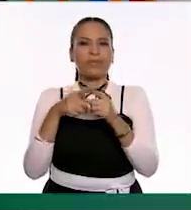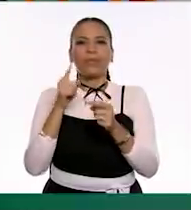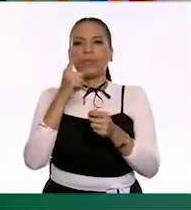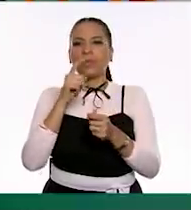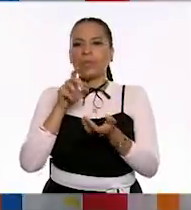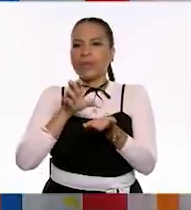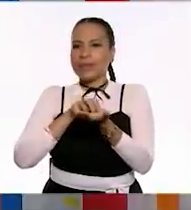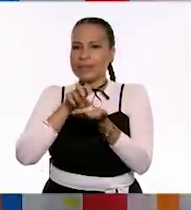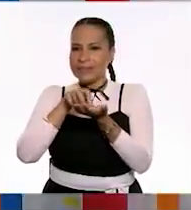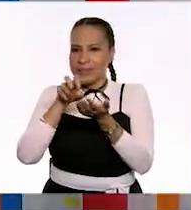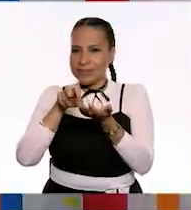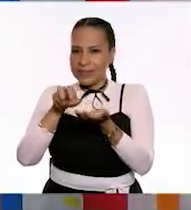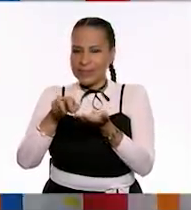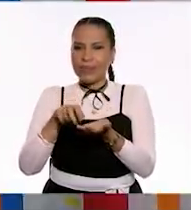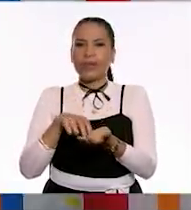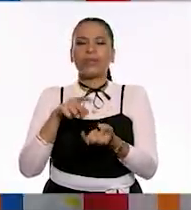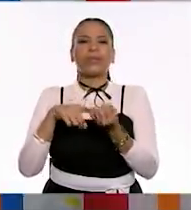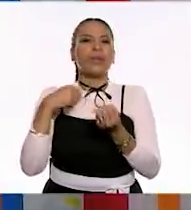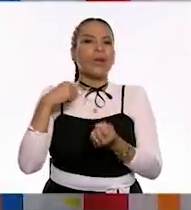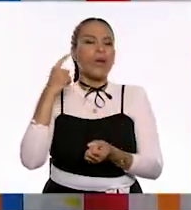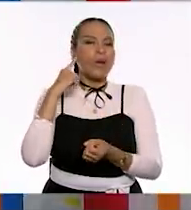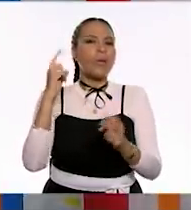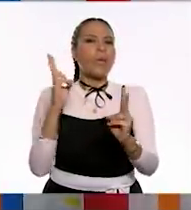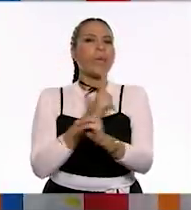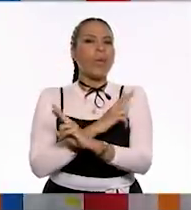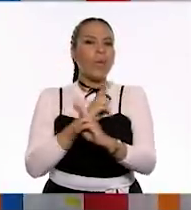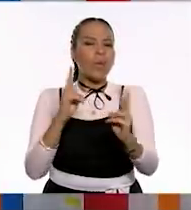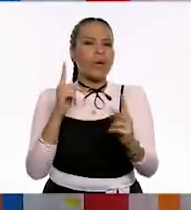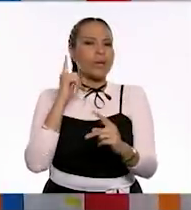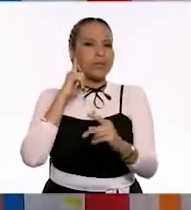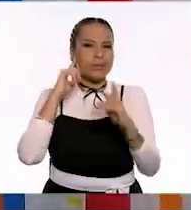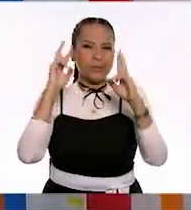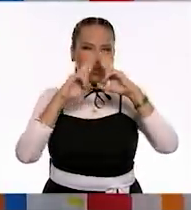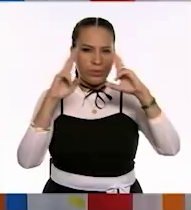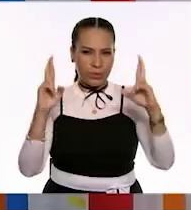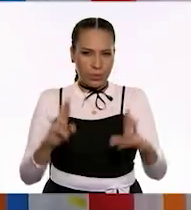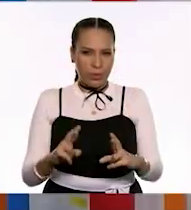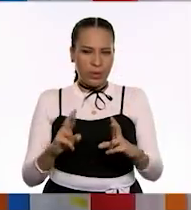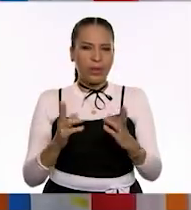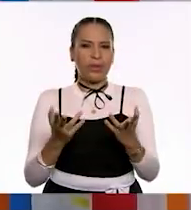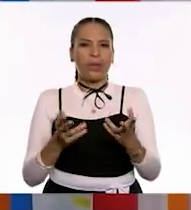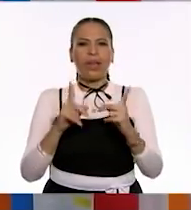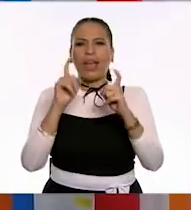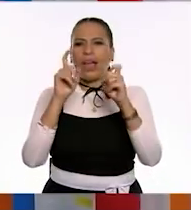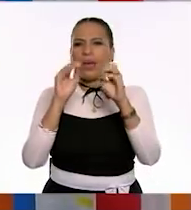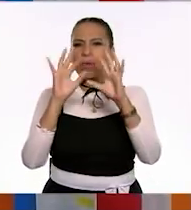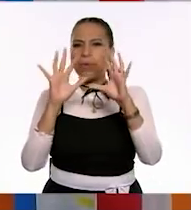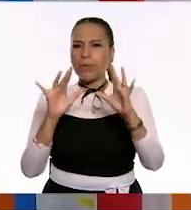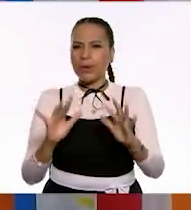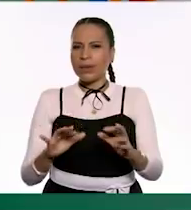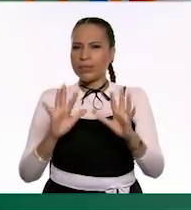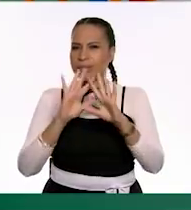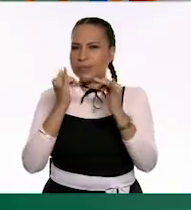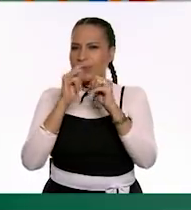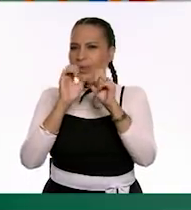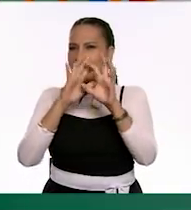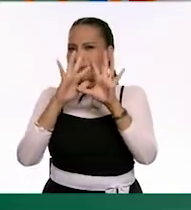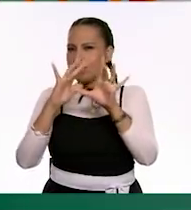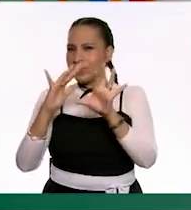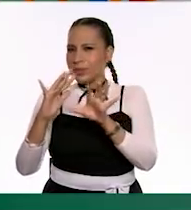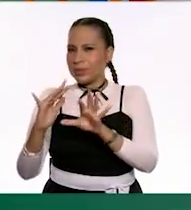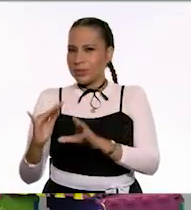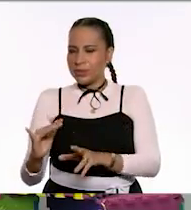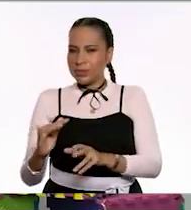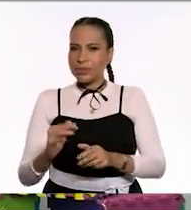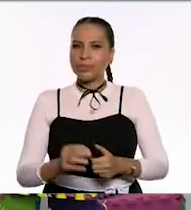Yo escuché el viento y escuché algunos truenos y agua. Agua que caía, como una cascada de agua.